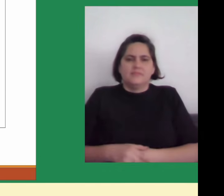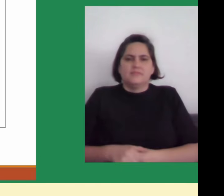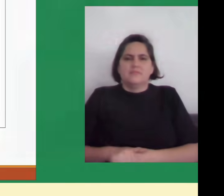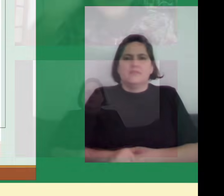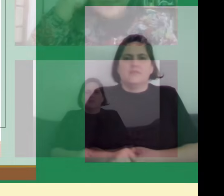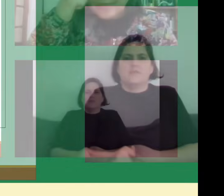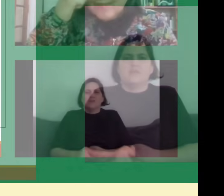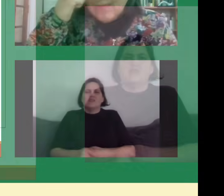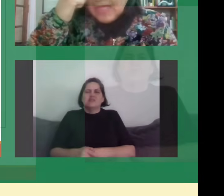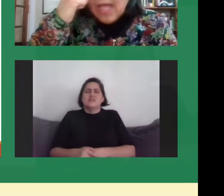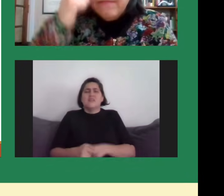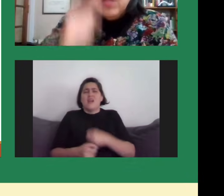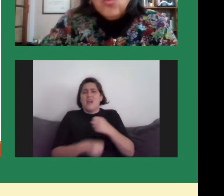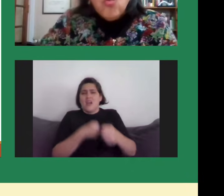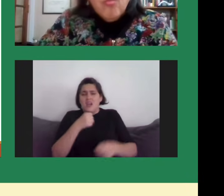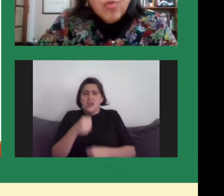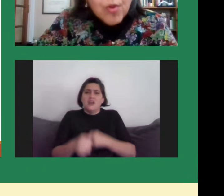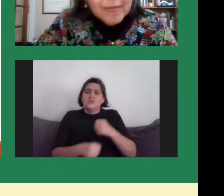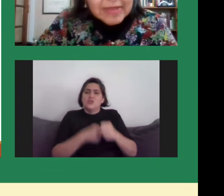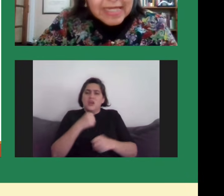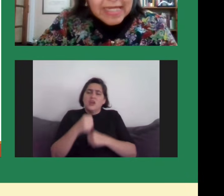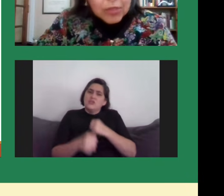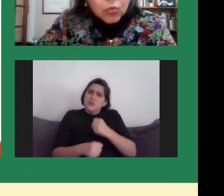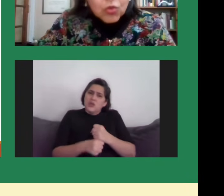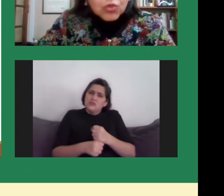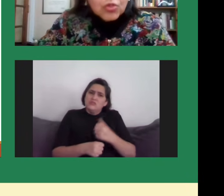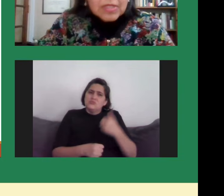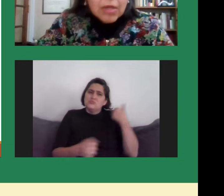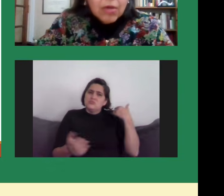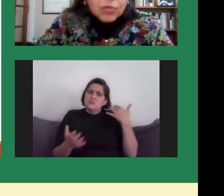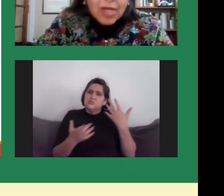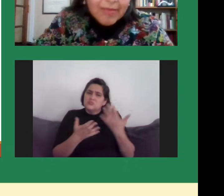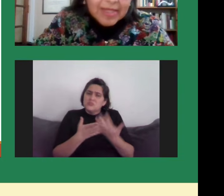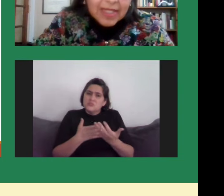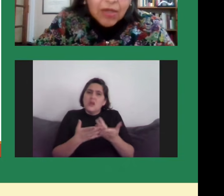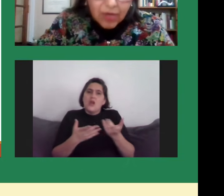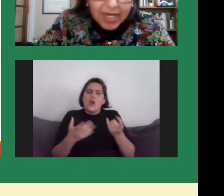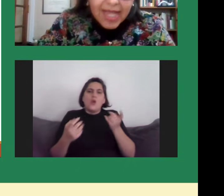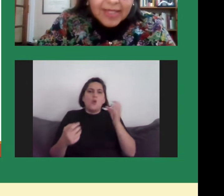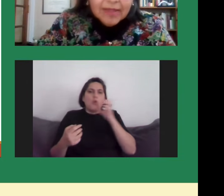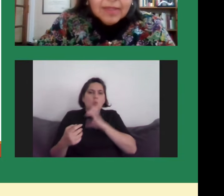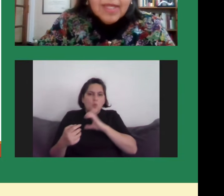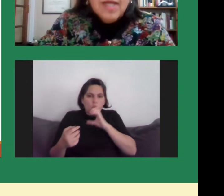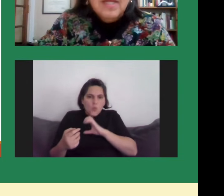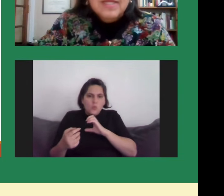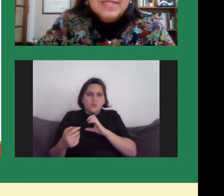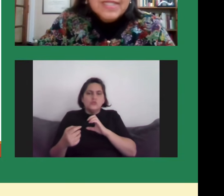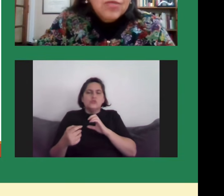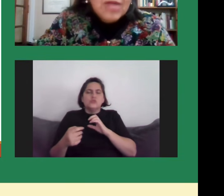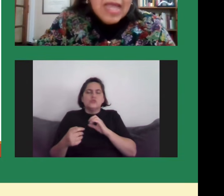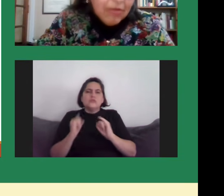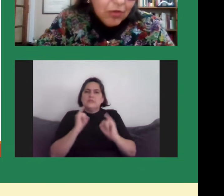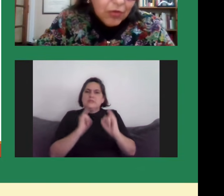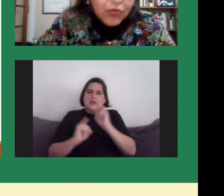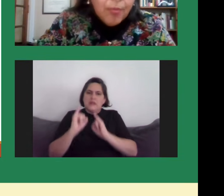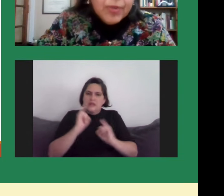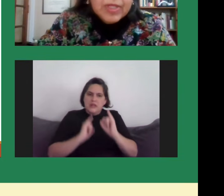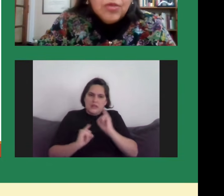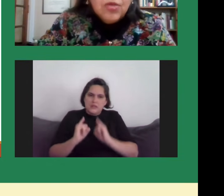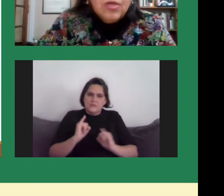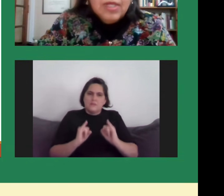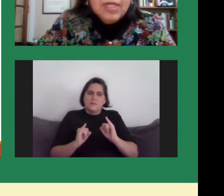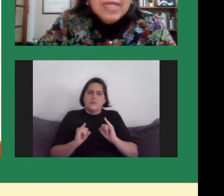últimos años, ha habido un boom de cursos solamente online, ¿ya? Sin una